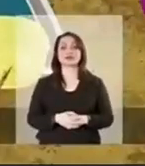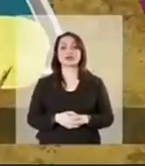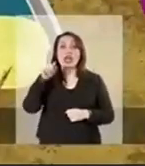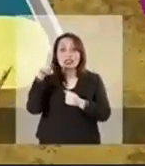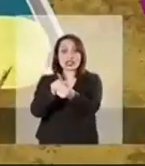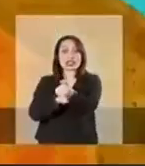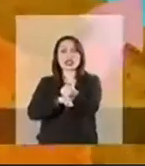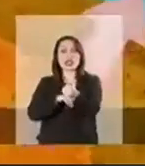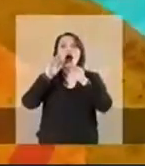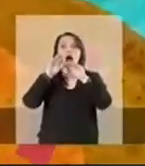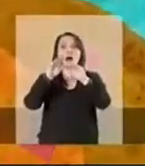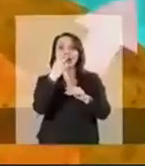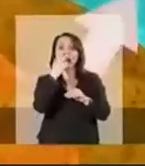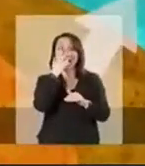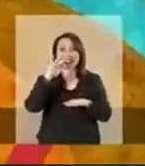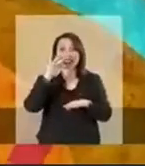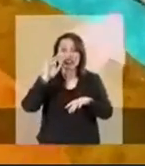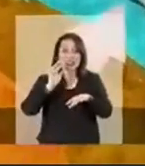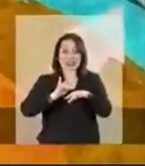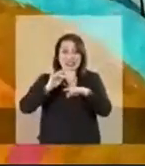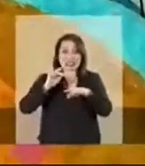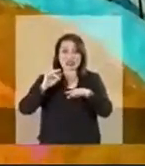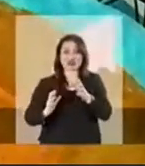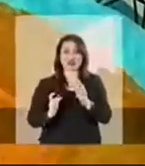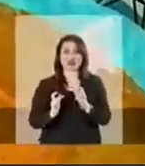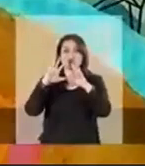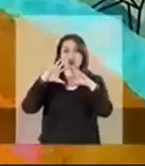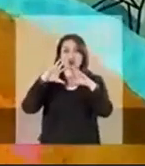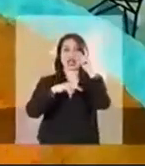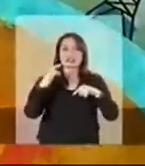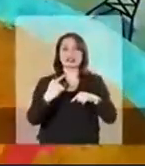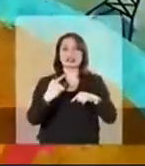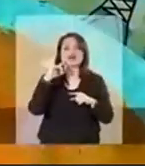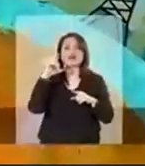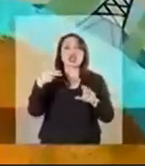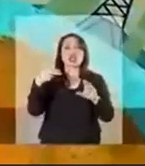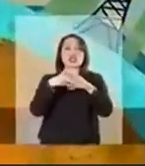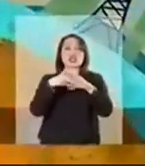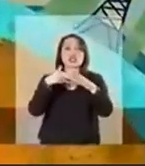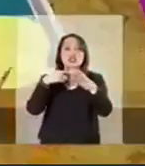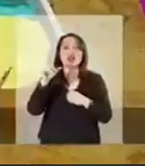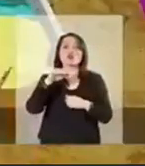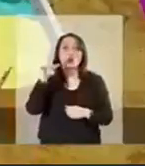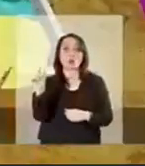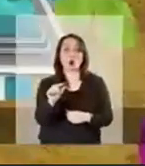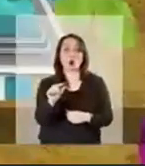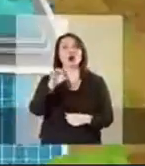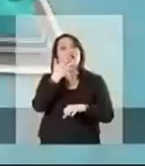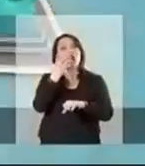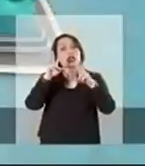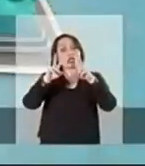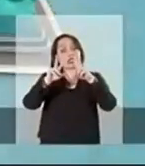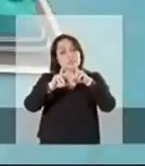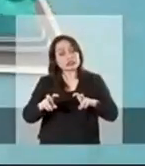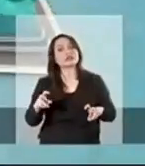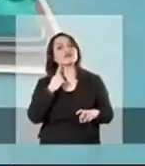a la disminución de gases de efecto invernadero y uso de combustibles fósiles. En nuestro país existe interés por explorar y explotar este